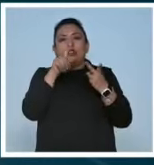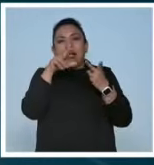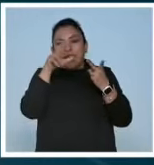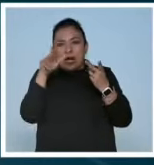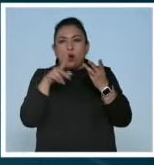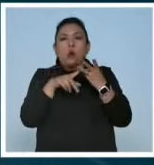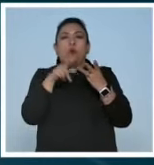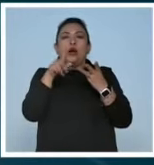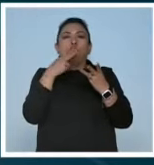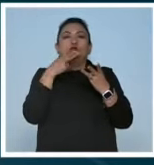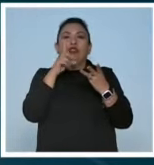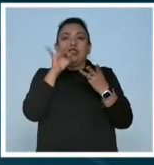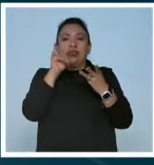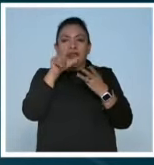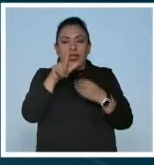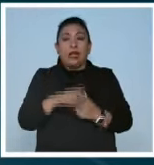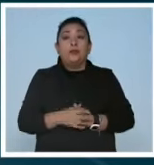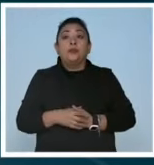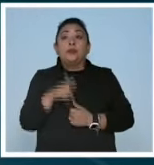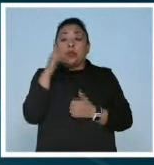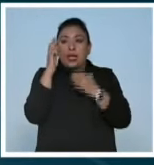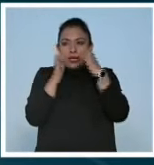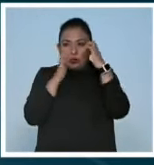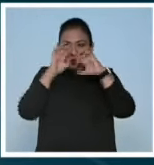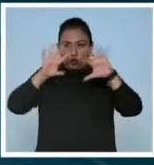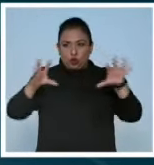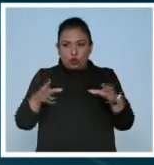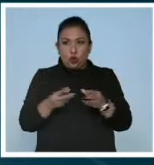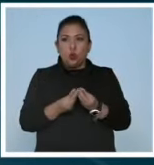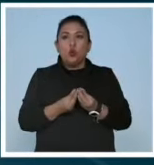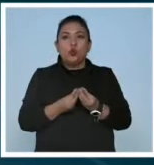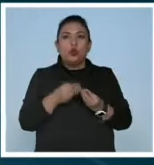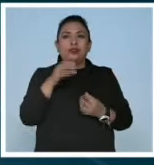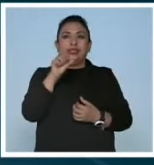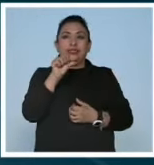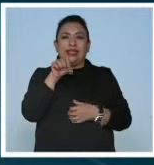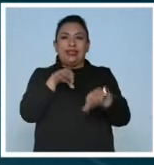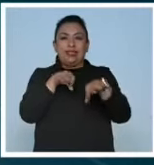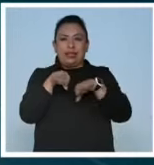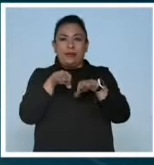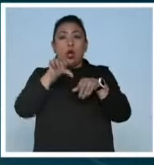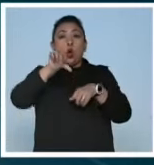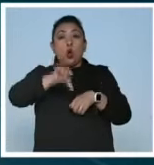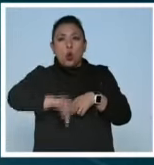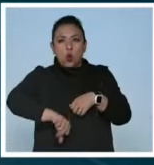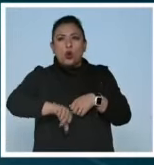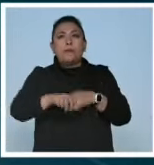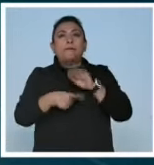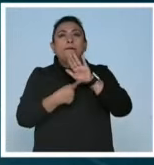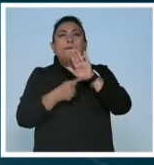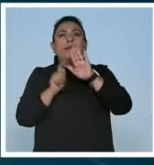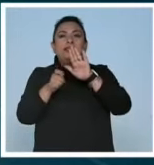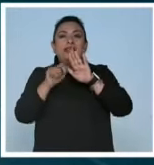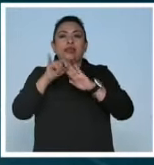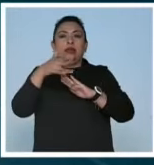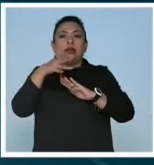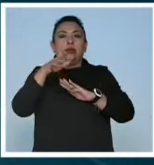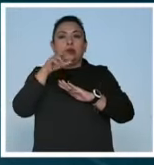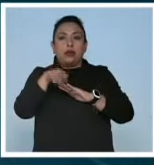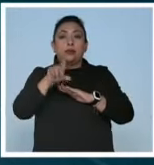y piezas digitales. La exposición agrupó 60 trabajos. Actualmente los que se presentan en el INER